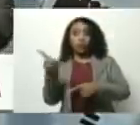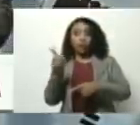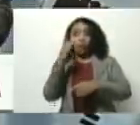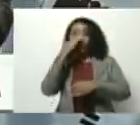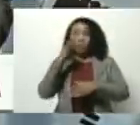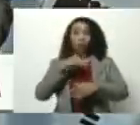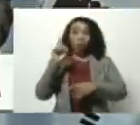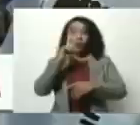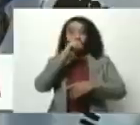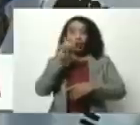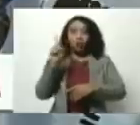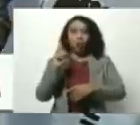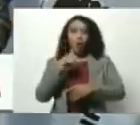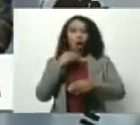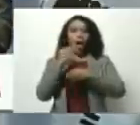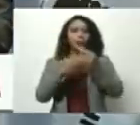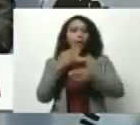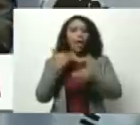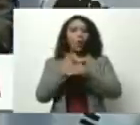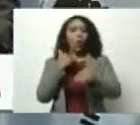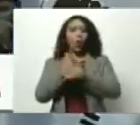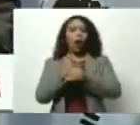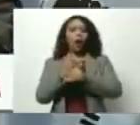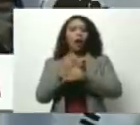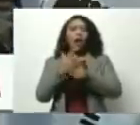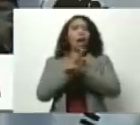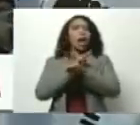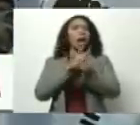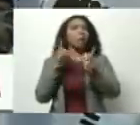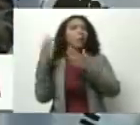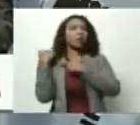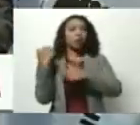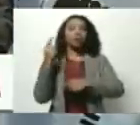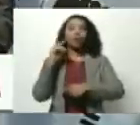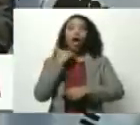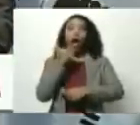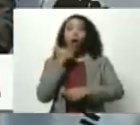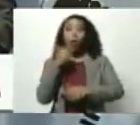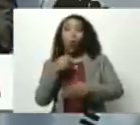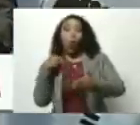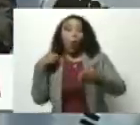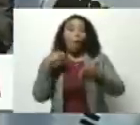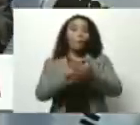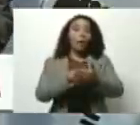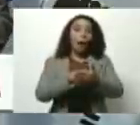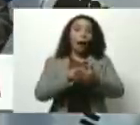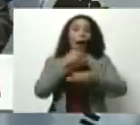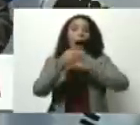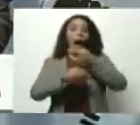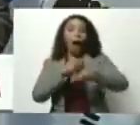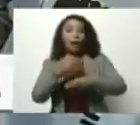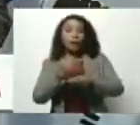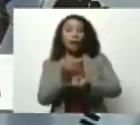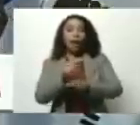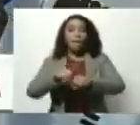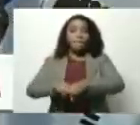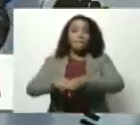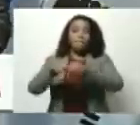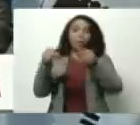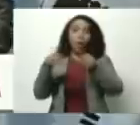menor de edad no lo inhibe de responsabilidad penal. Si usted lesiona y usted fractura,